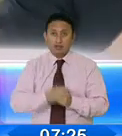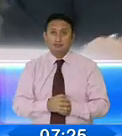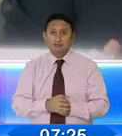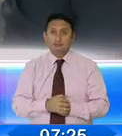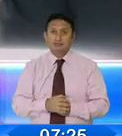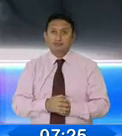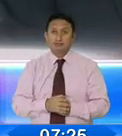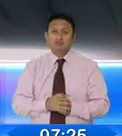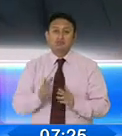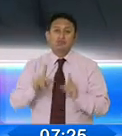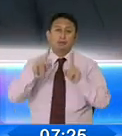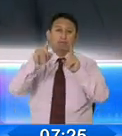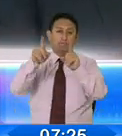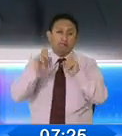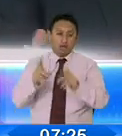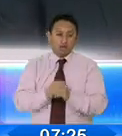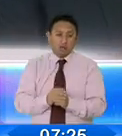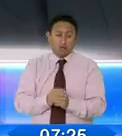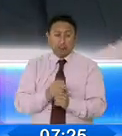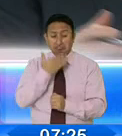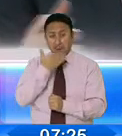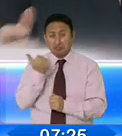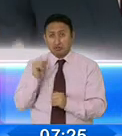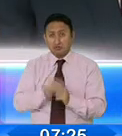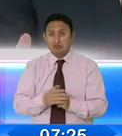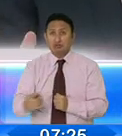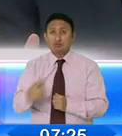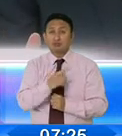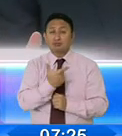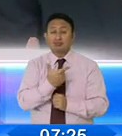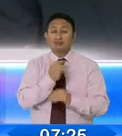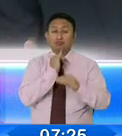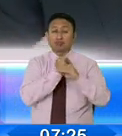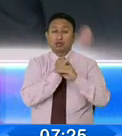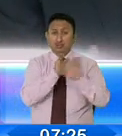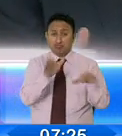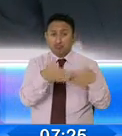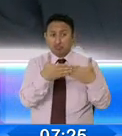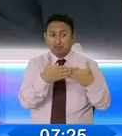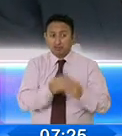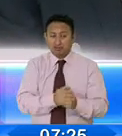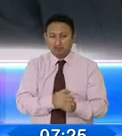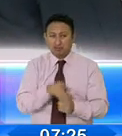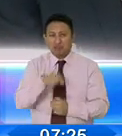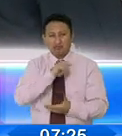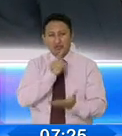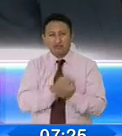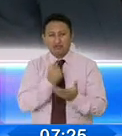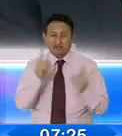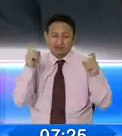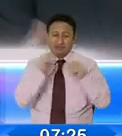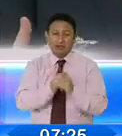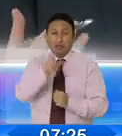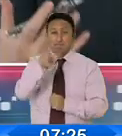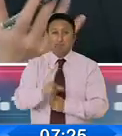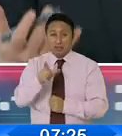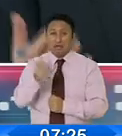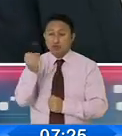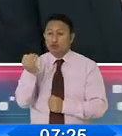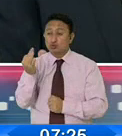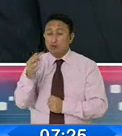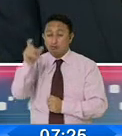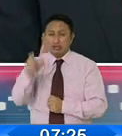sido mejor solicitar a la Arquidiócesis de Quito que cierre los templos? Porque es muy complicado, pues, controlar la fe